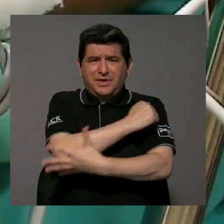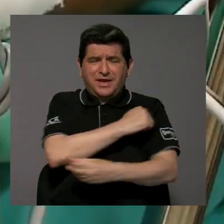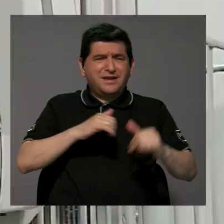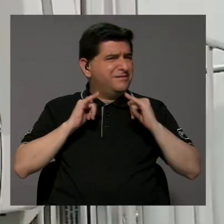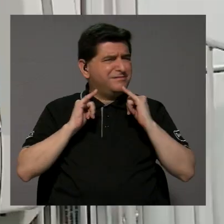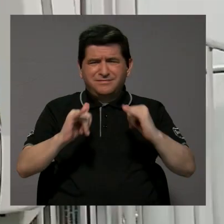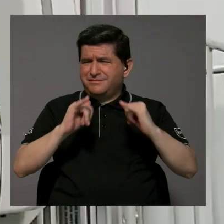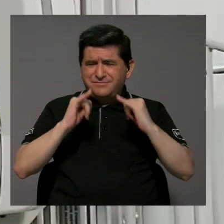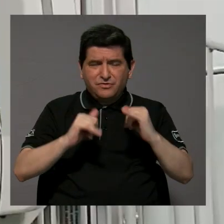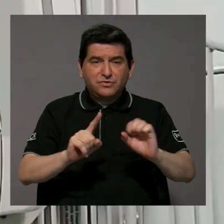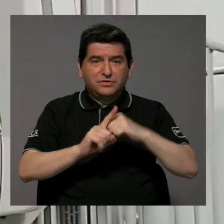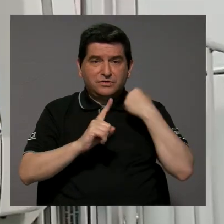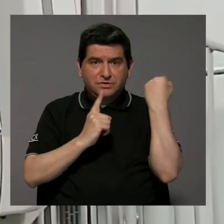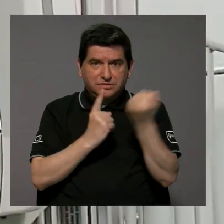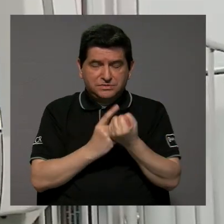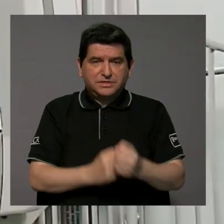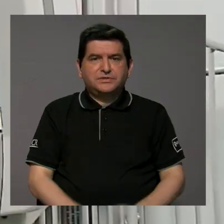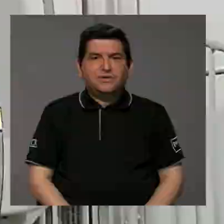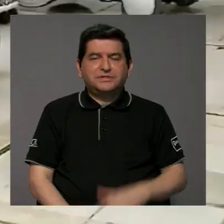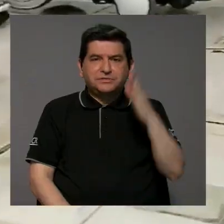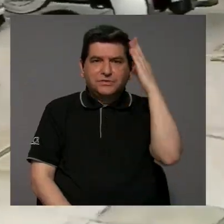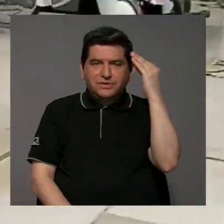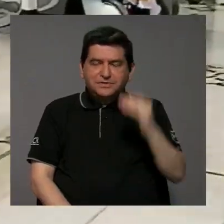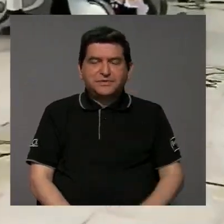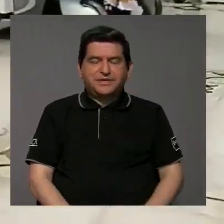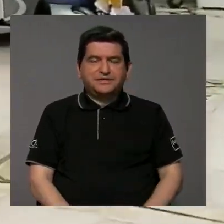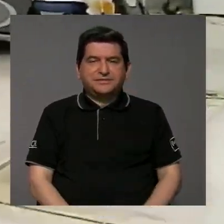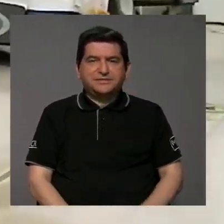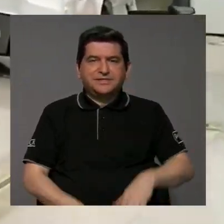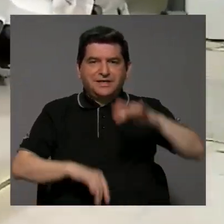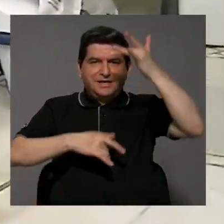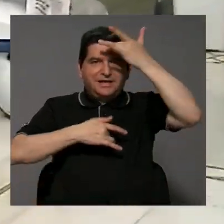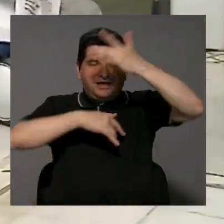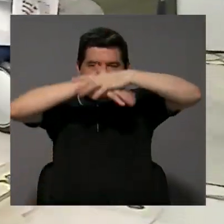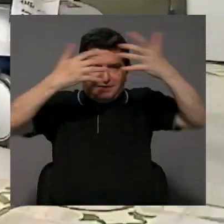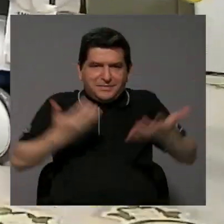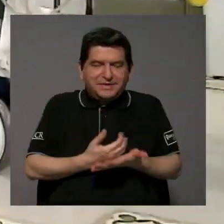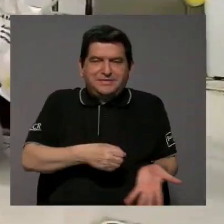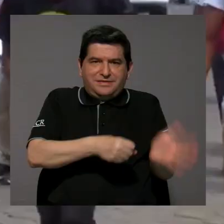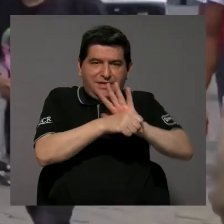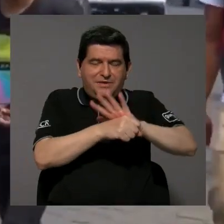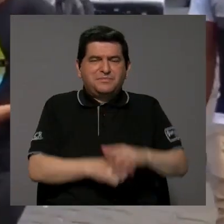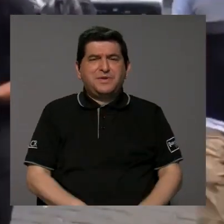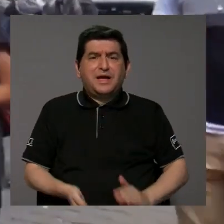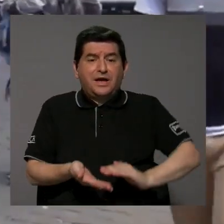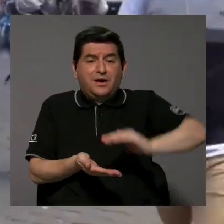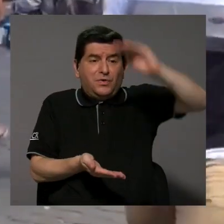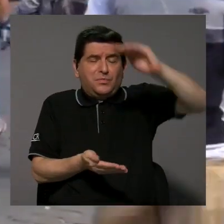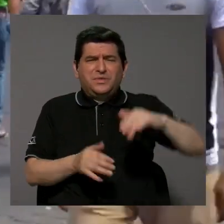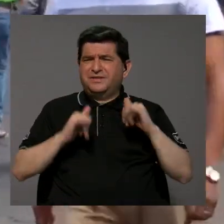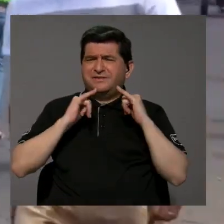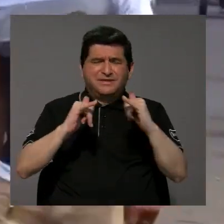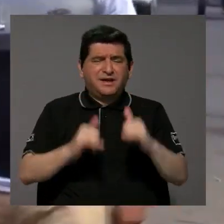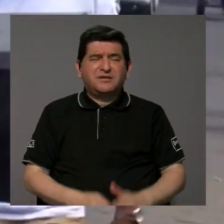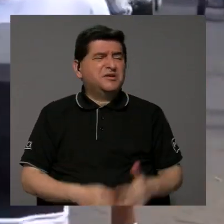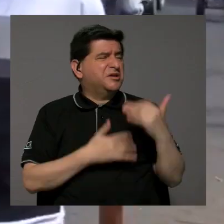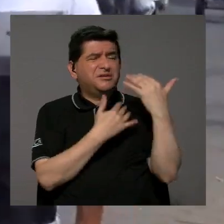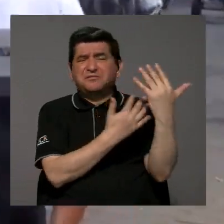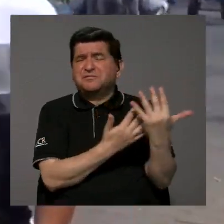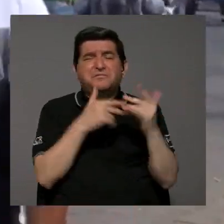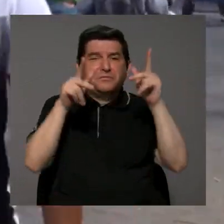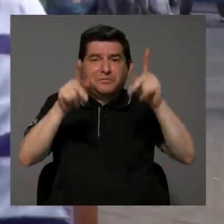una situación como la vivida con la pandemia de COVID-19 vino a generar mayor desigualdad y desesperanza en sus habitantes.